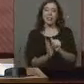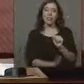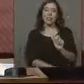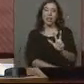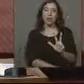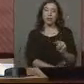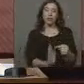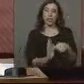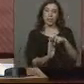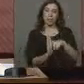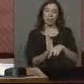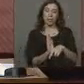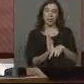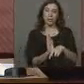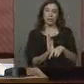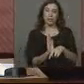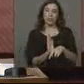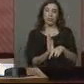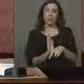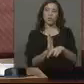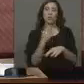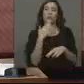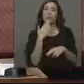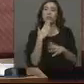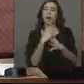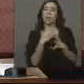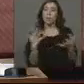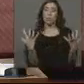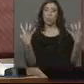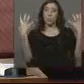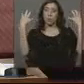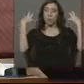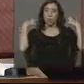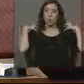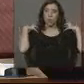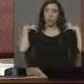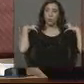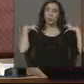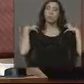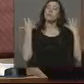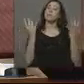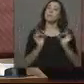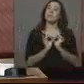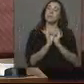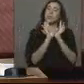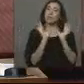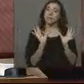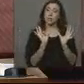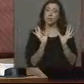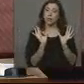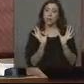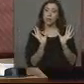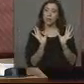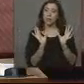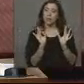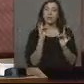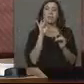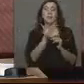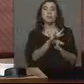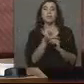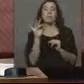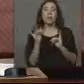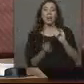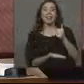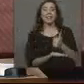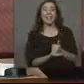68 del proyecto este tendrá también hartas facultades lógico resulta entonces que sea designado por un